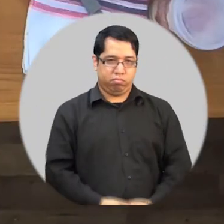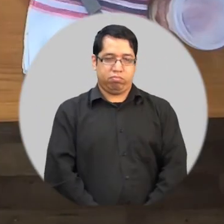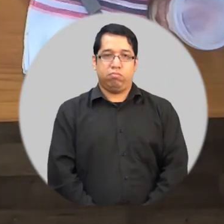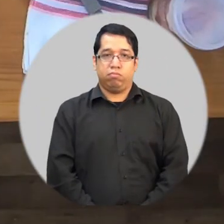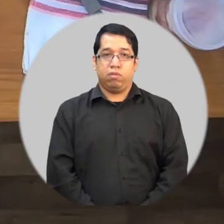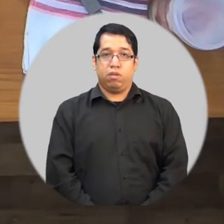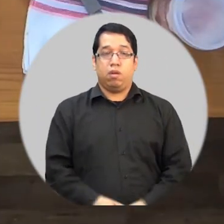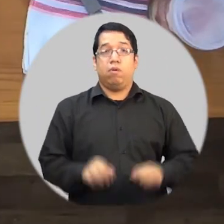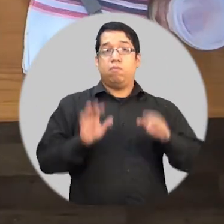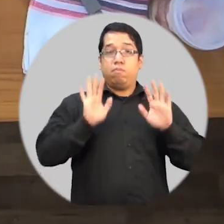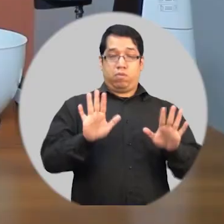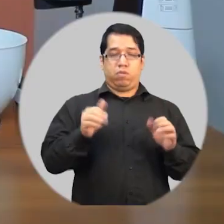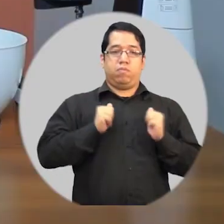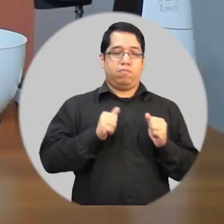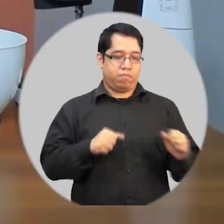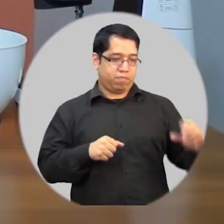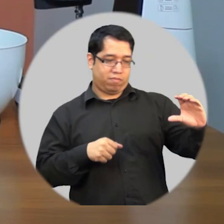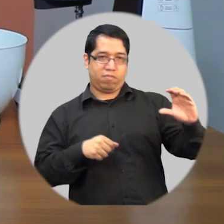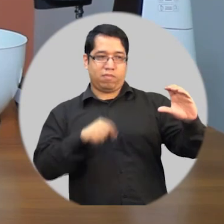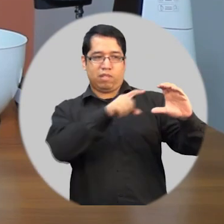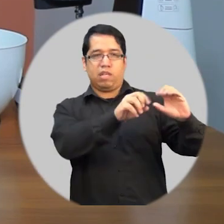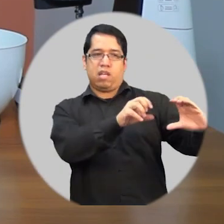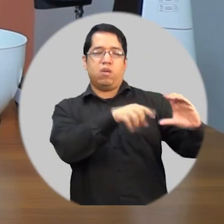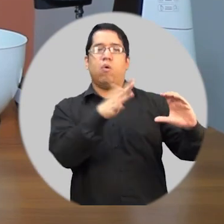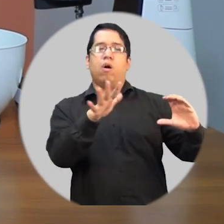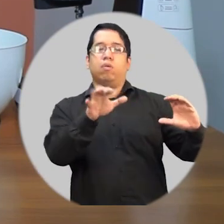Tenemos acá 500 gramos de frutilla procesada.